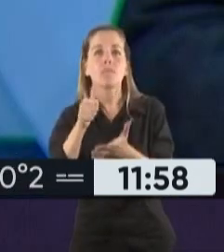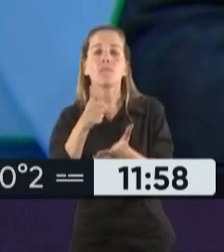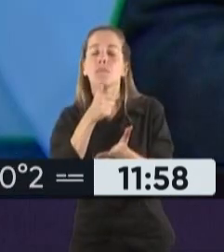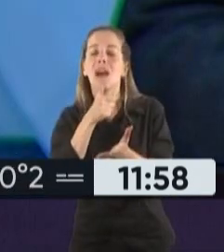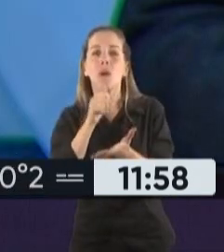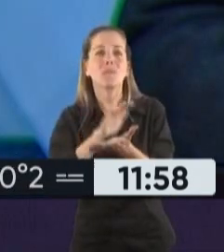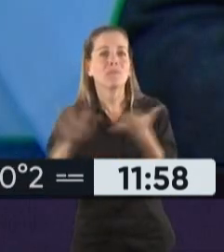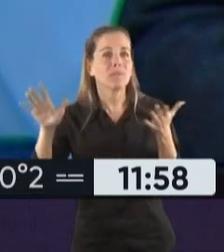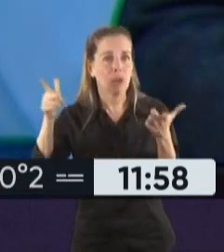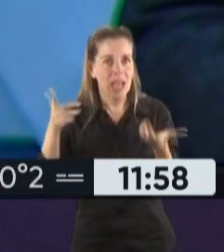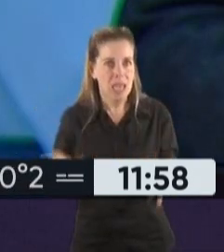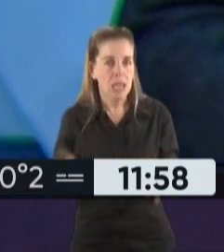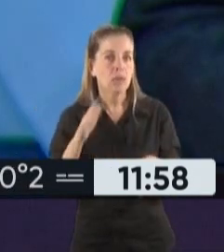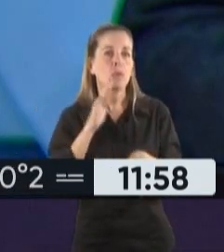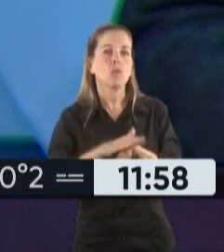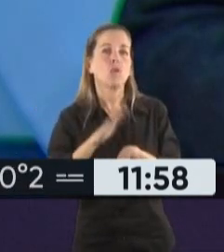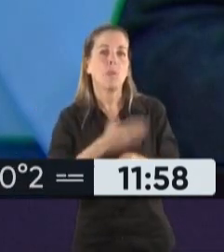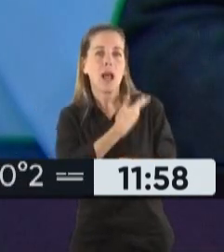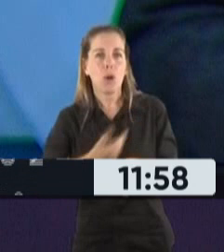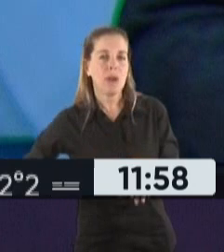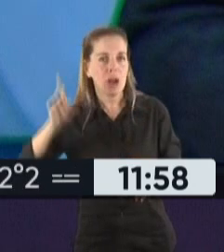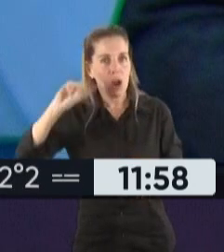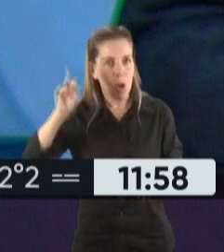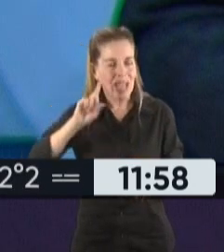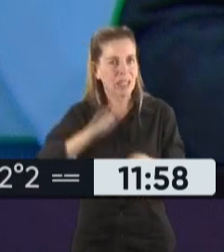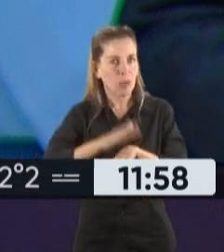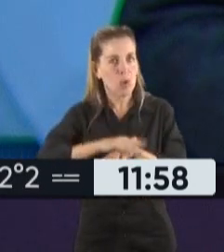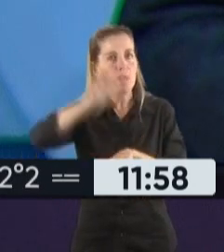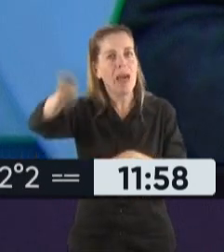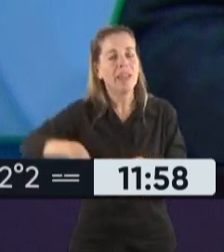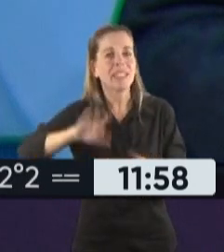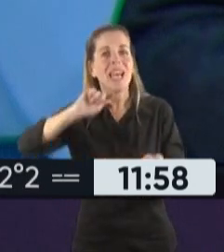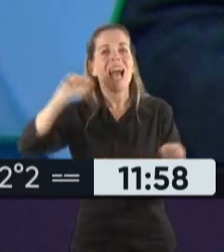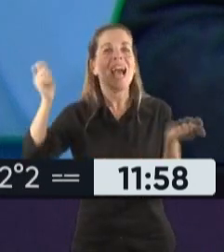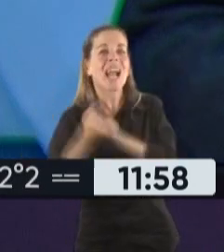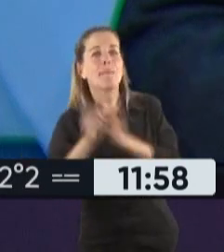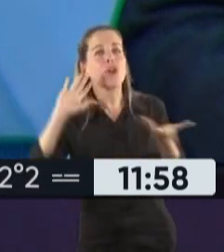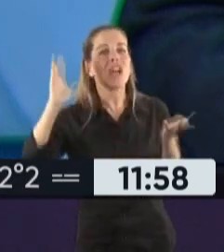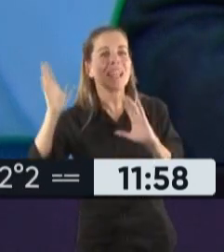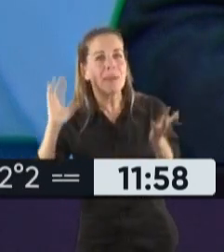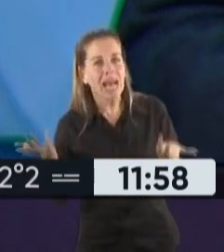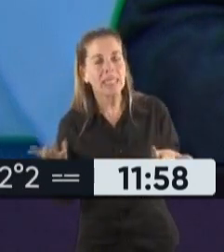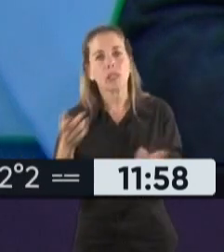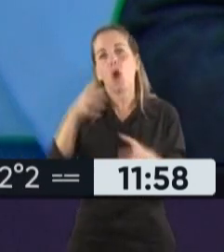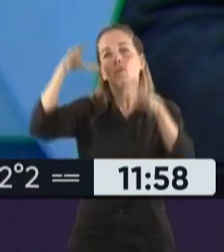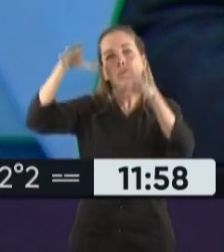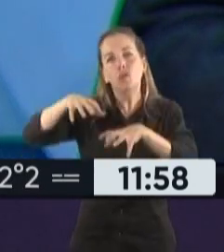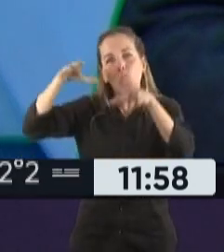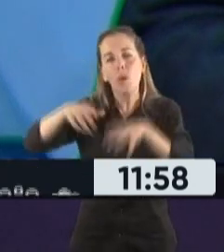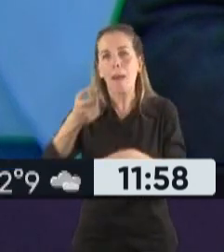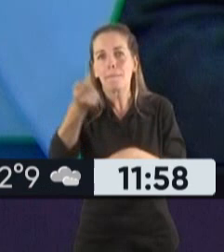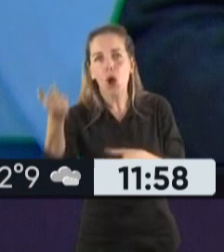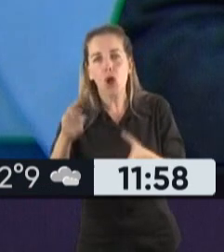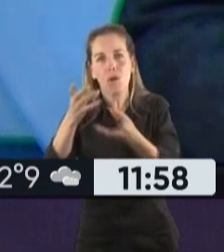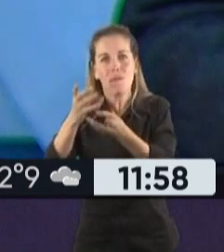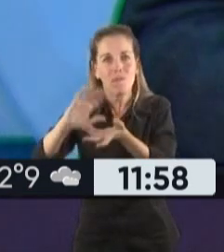Obviamente no es culpa de ningún gobierno, es el efecto del cambio climático. Son precipitaciones que dejan de existir y agua